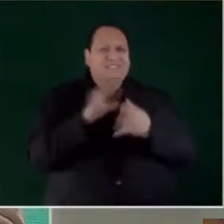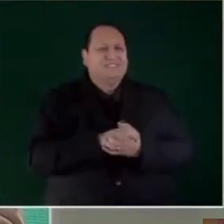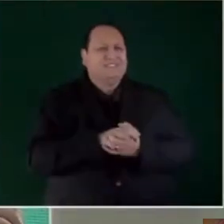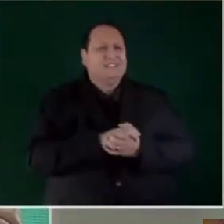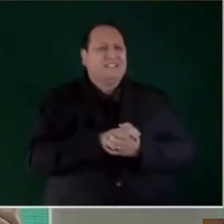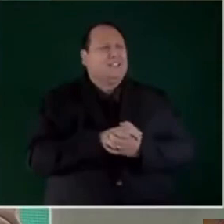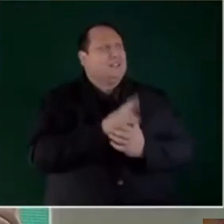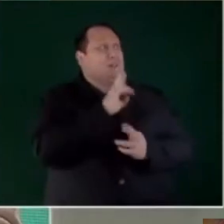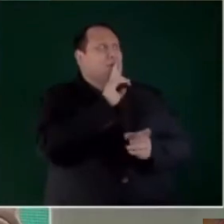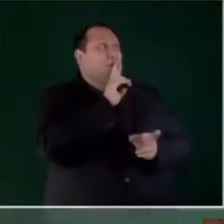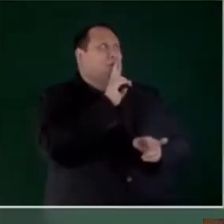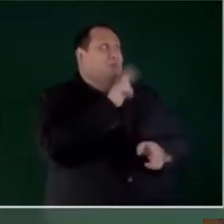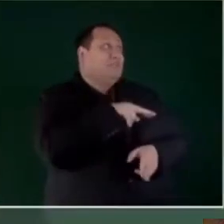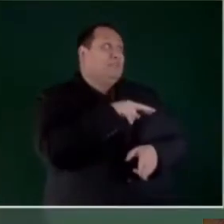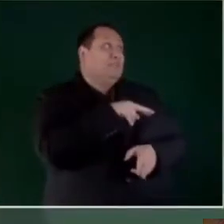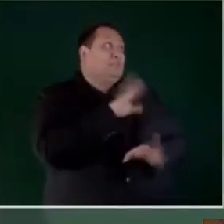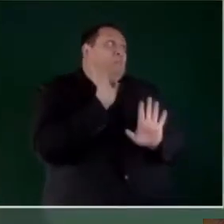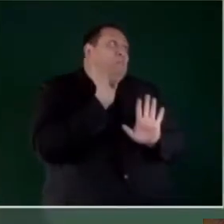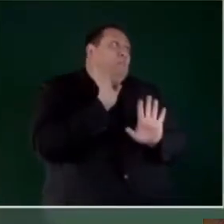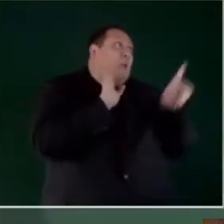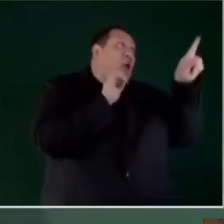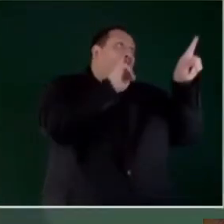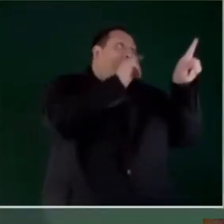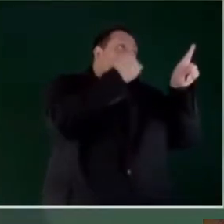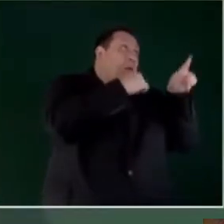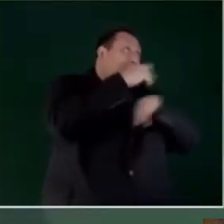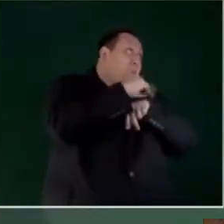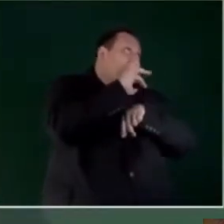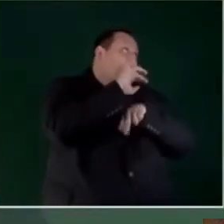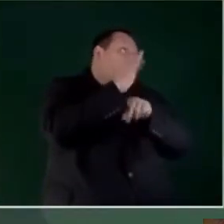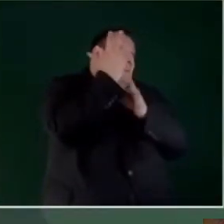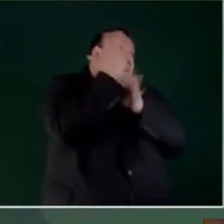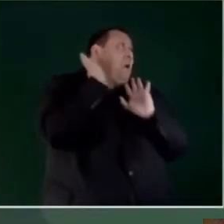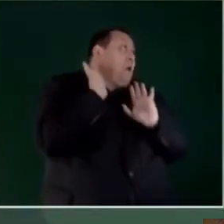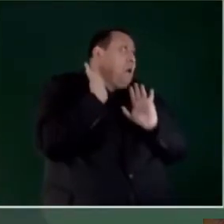Y ella contesta: ¿quién sabe si quiere el amo?